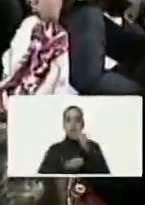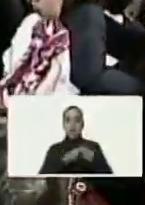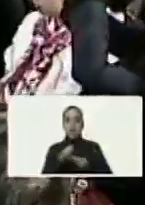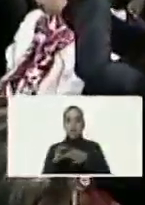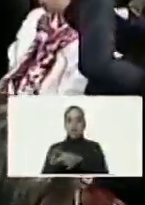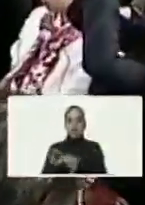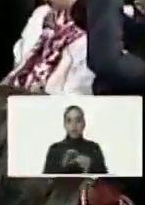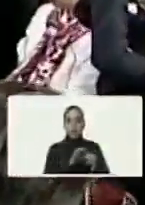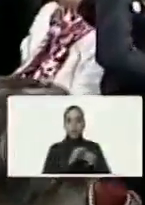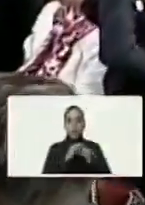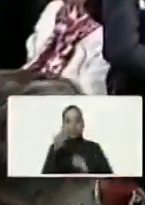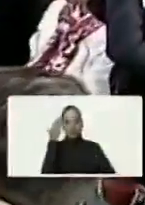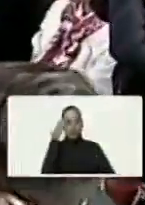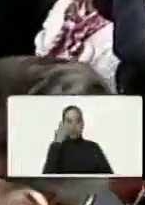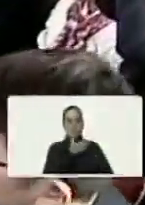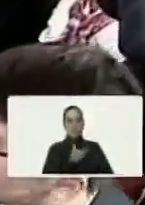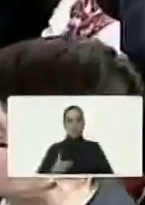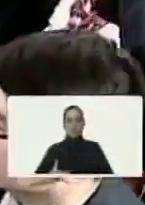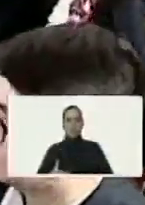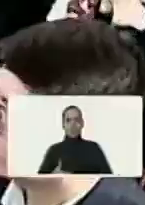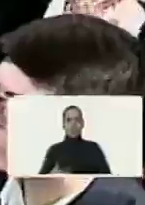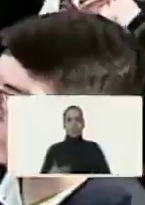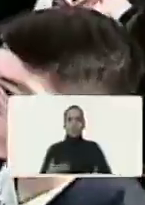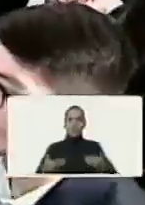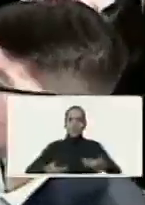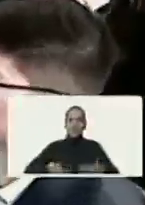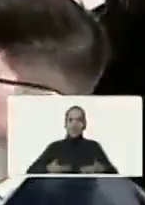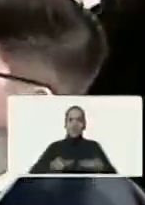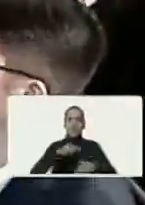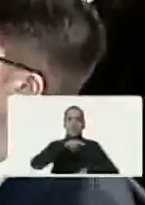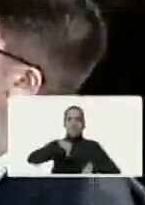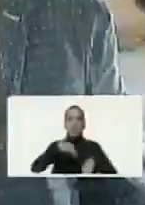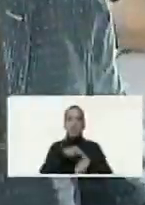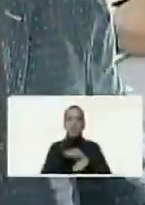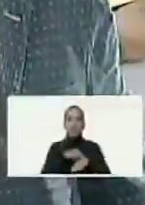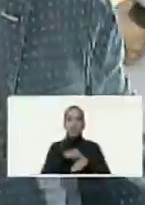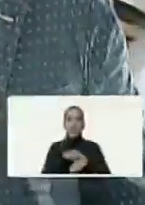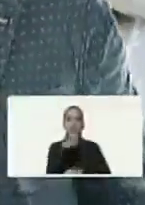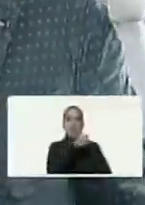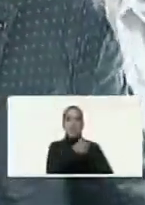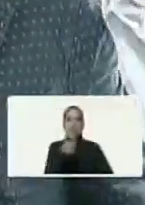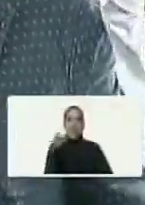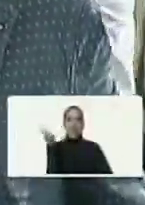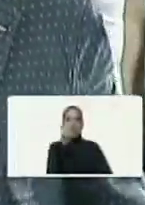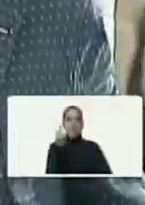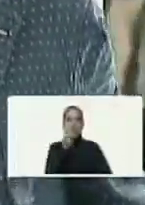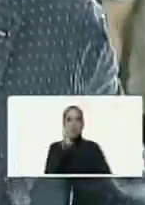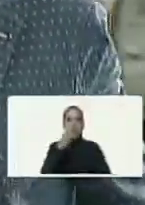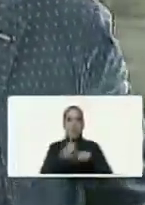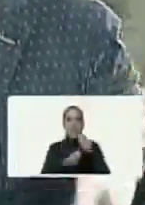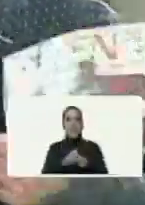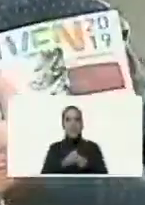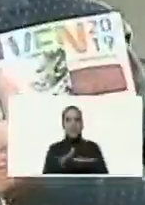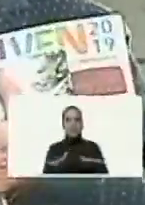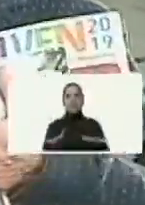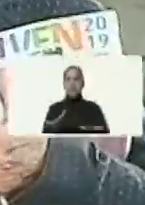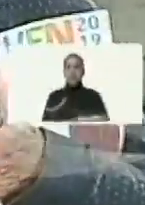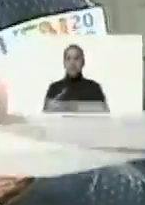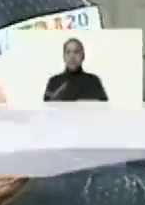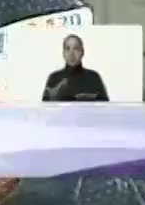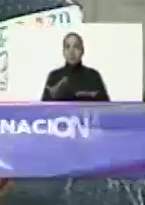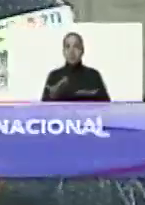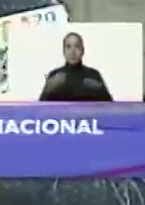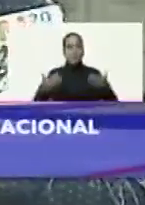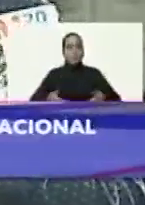Usted sabe, presidente, el esfuerzo es un esfuerzo nacional. Cada uno, cada venezolano no ha hecho otra cosa que luchar por